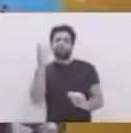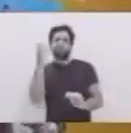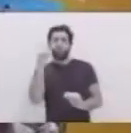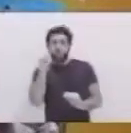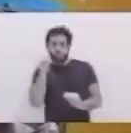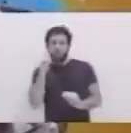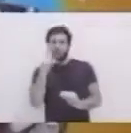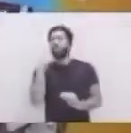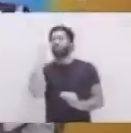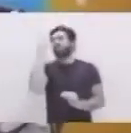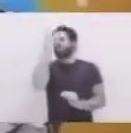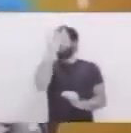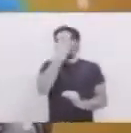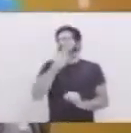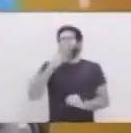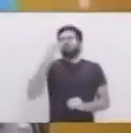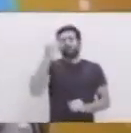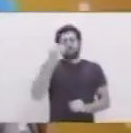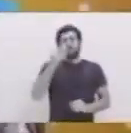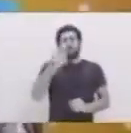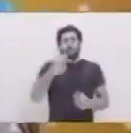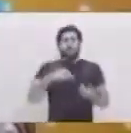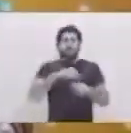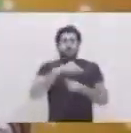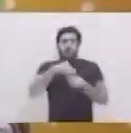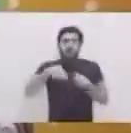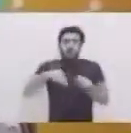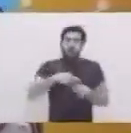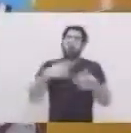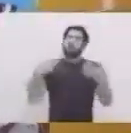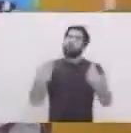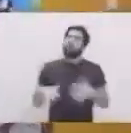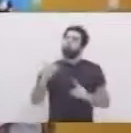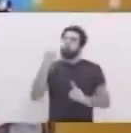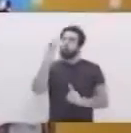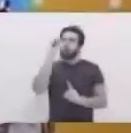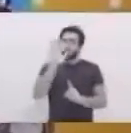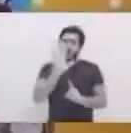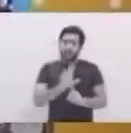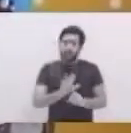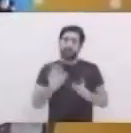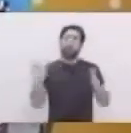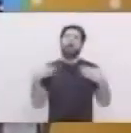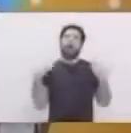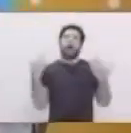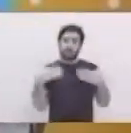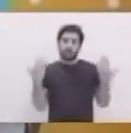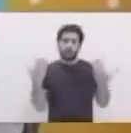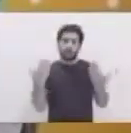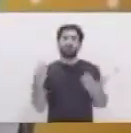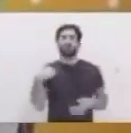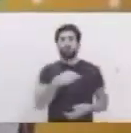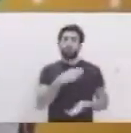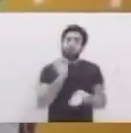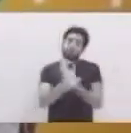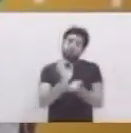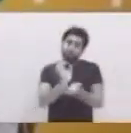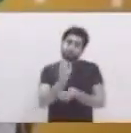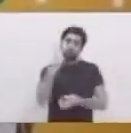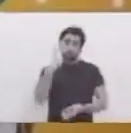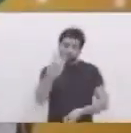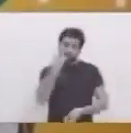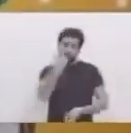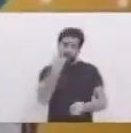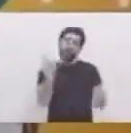niña hermosa que refleja una familia llena de bendición y alegría. Nosotros te extrañamos en la escuela y